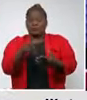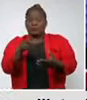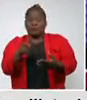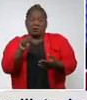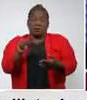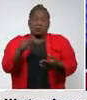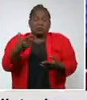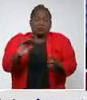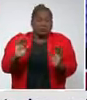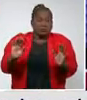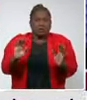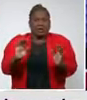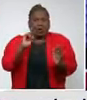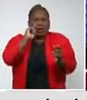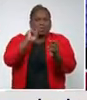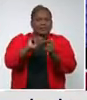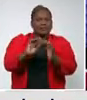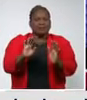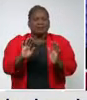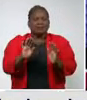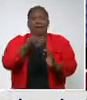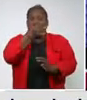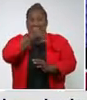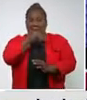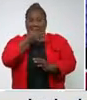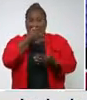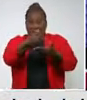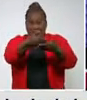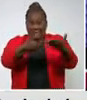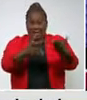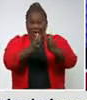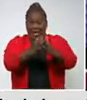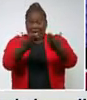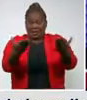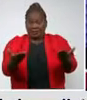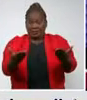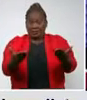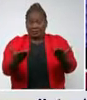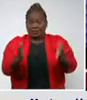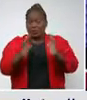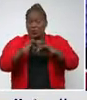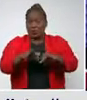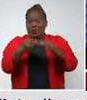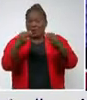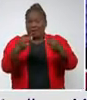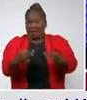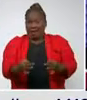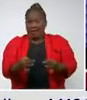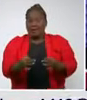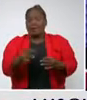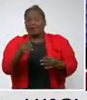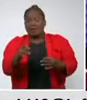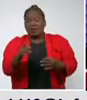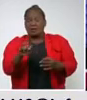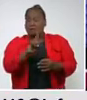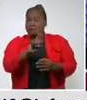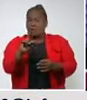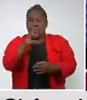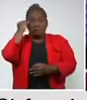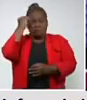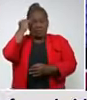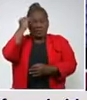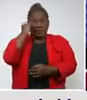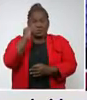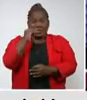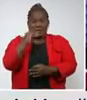objetivo, pues planteaba que es irrealista y prematuro pensar que se va a acabar con la